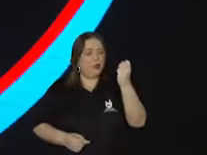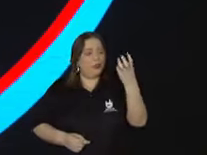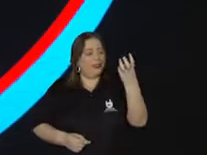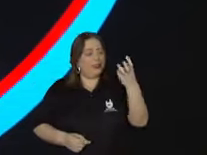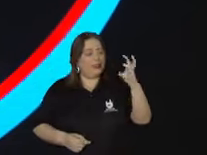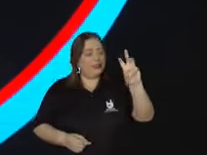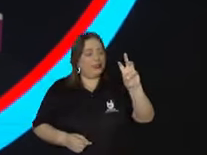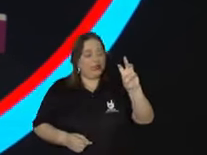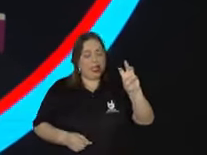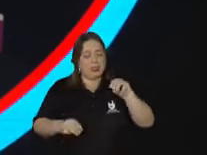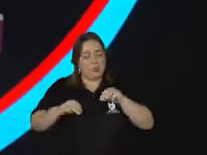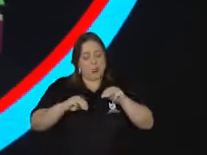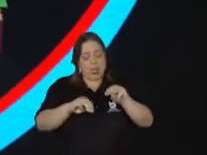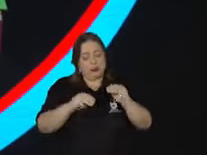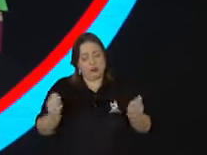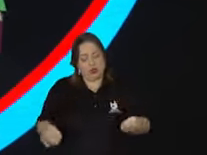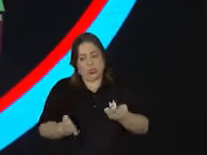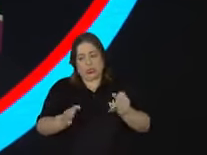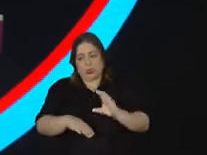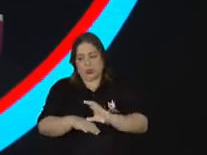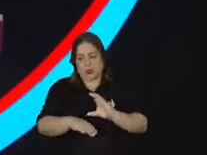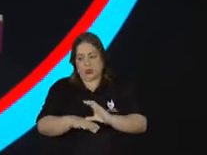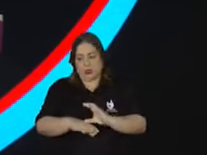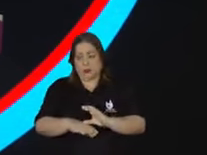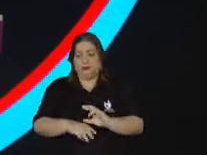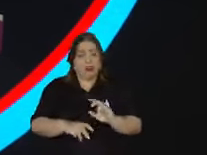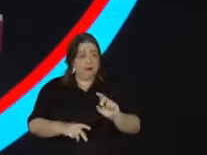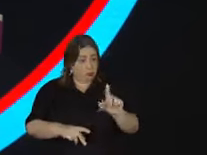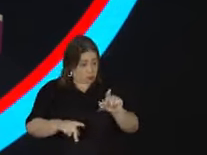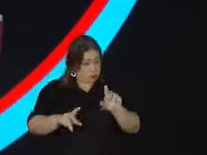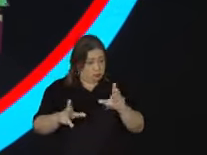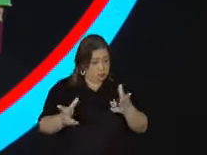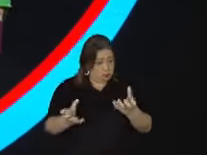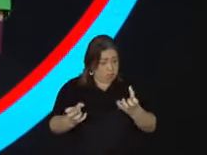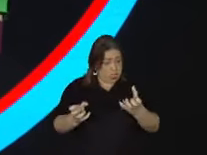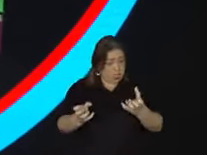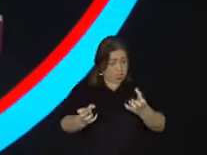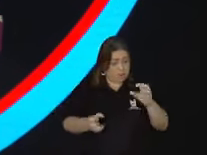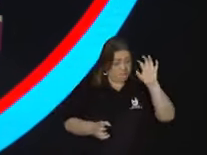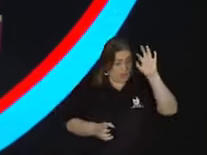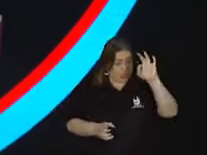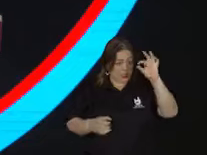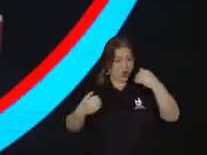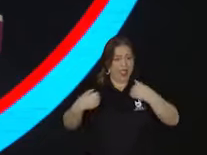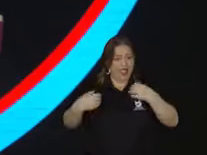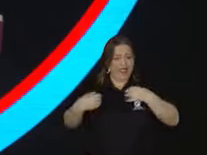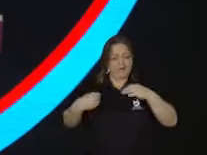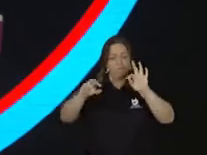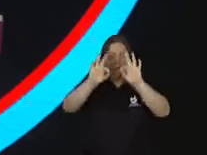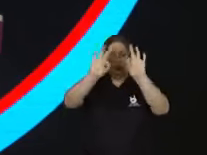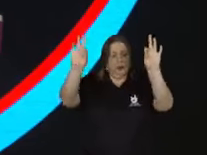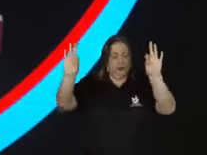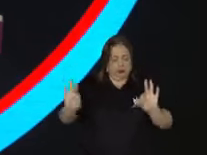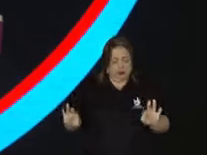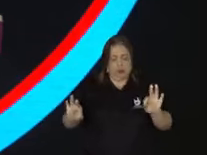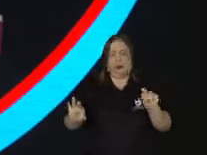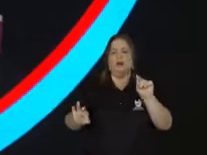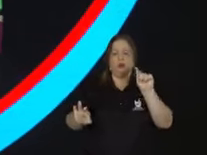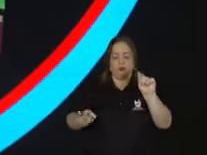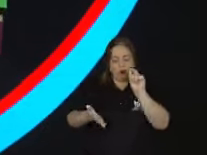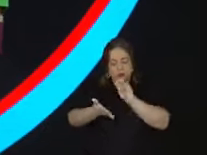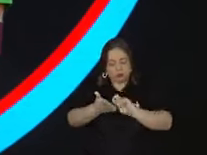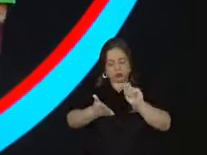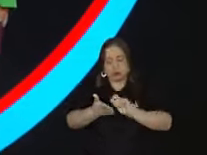va a ser aquí en la casa. Los pastores tienen las solicitudes ya para que usted las pueda tener, llenarlas con tiempo.